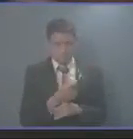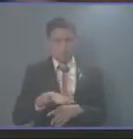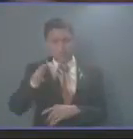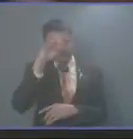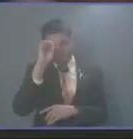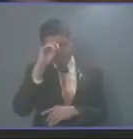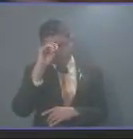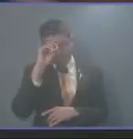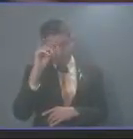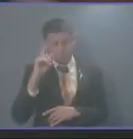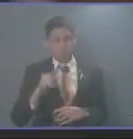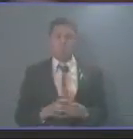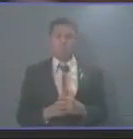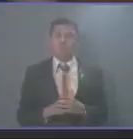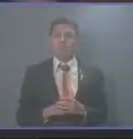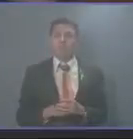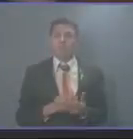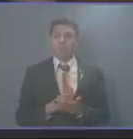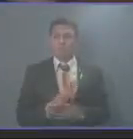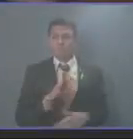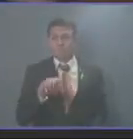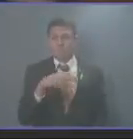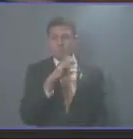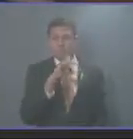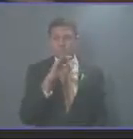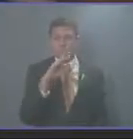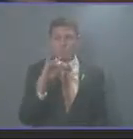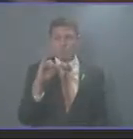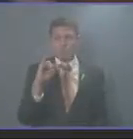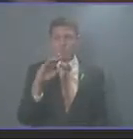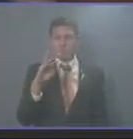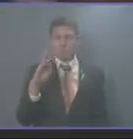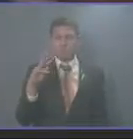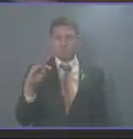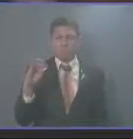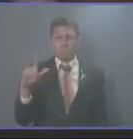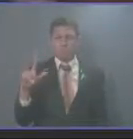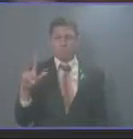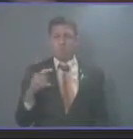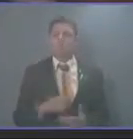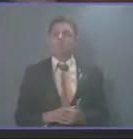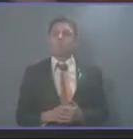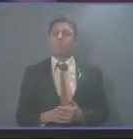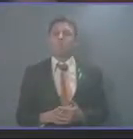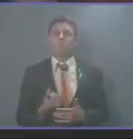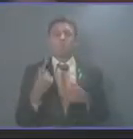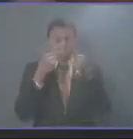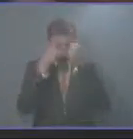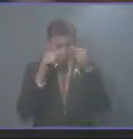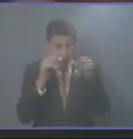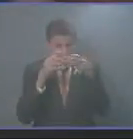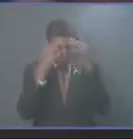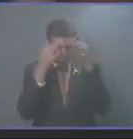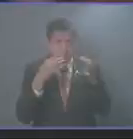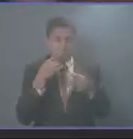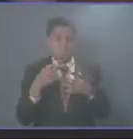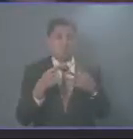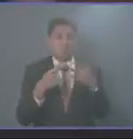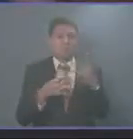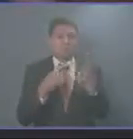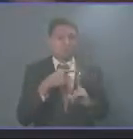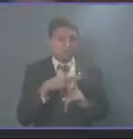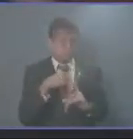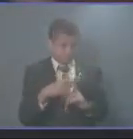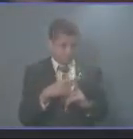labor desempeñada por el señor Jeffrey L. Cargwell, por lo que acuerda emitir dictamen